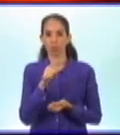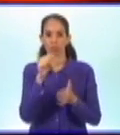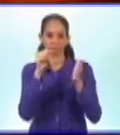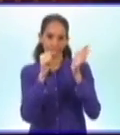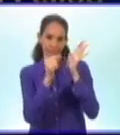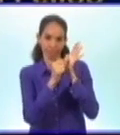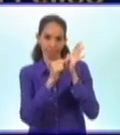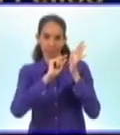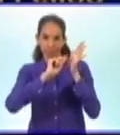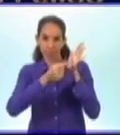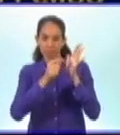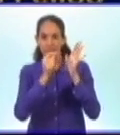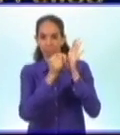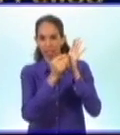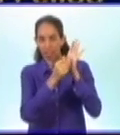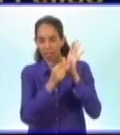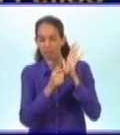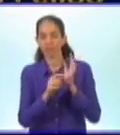suspensivos.